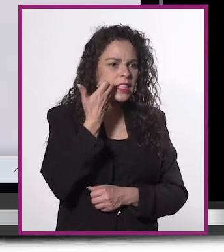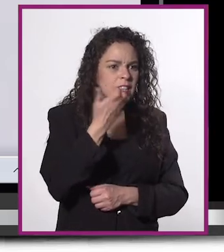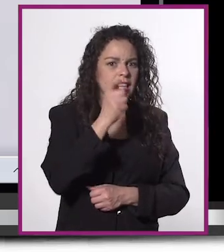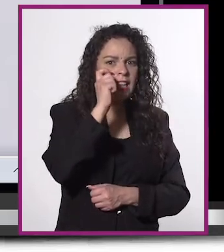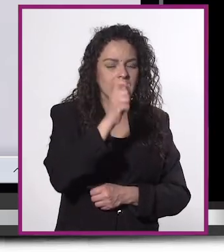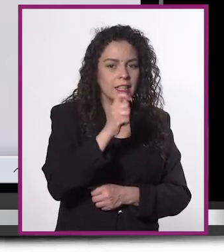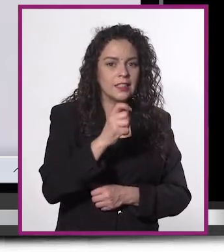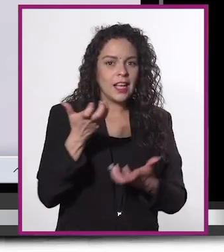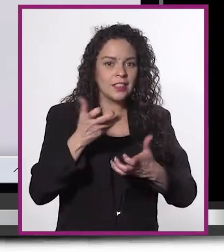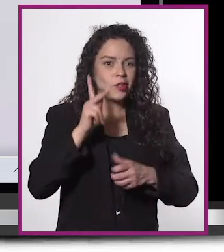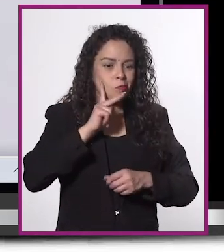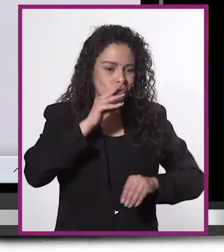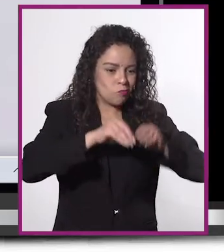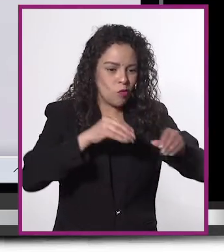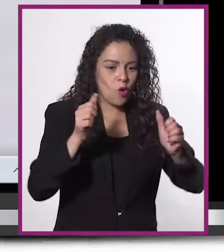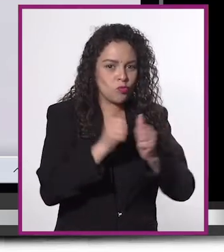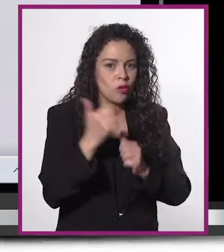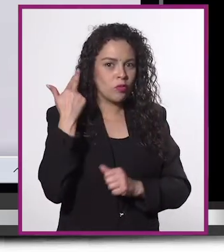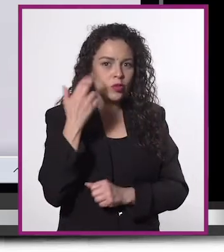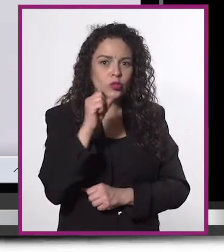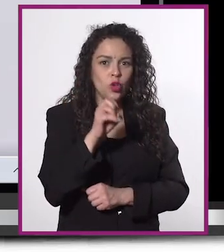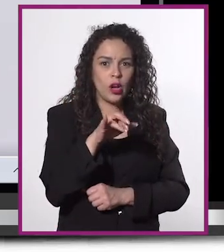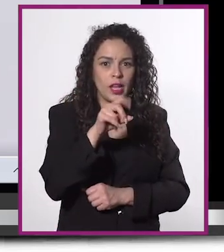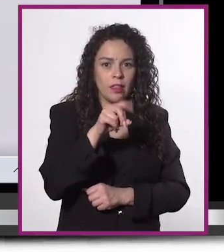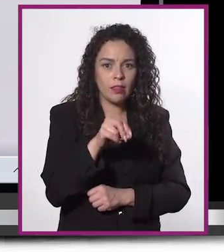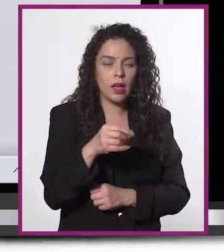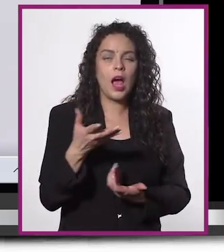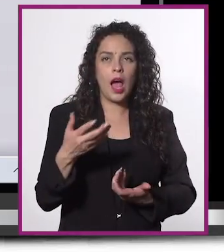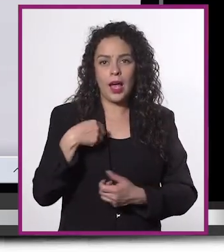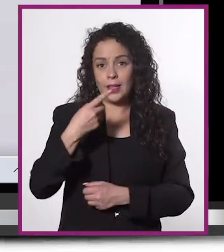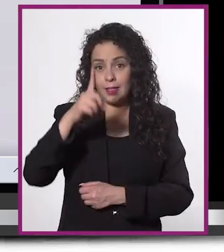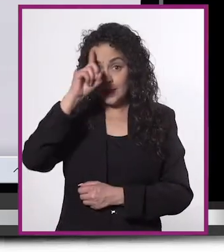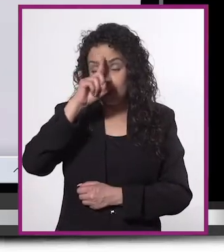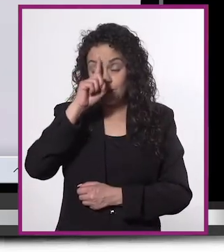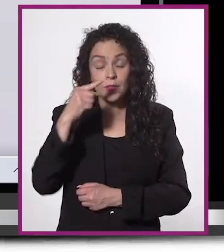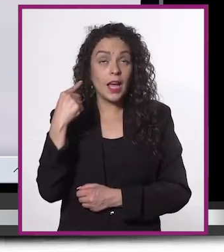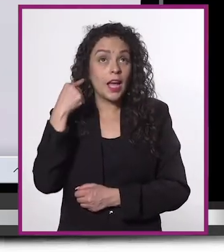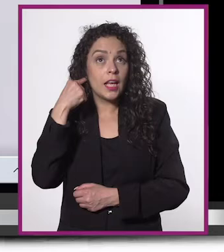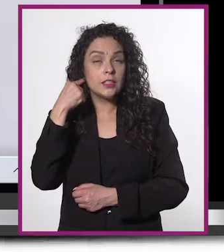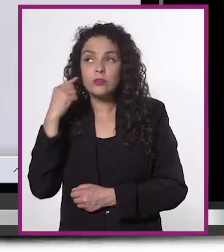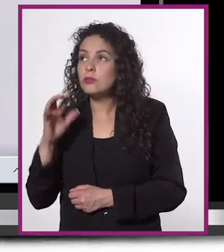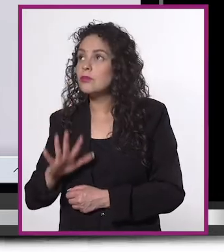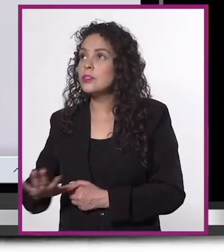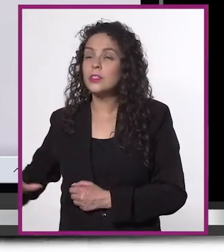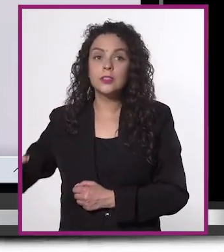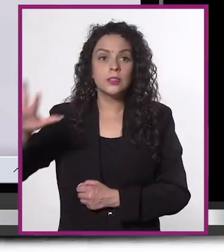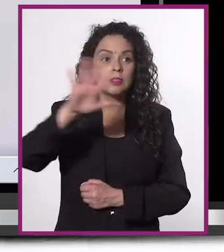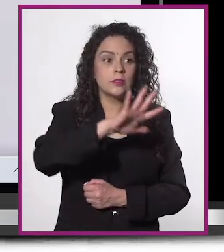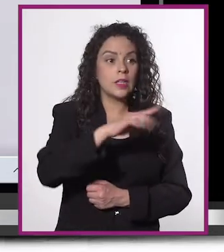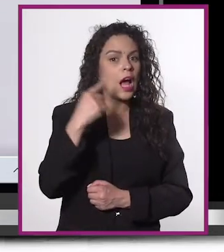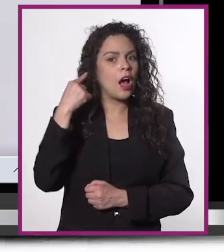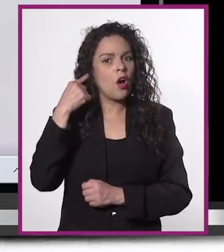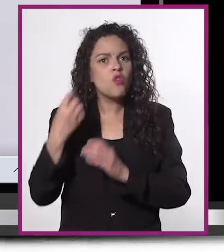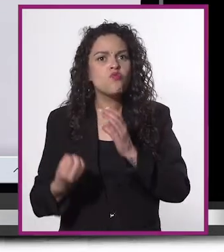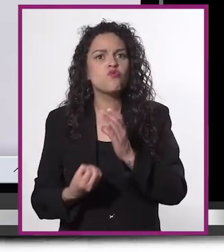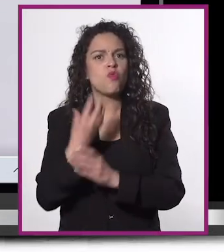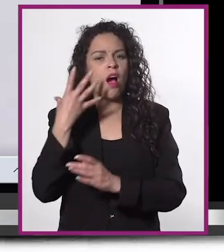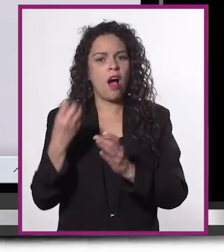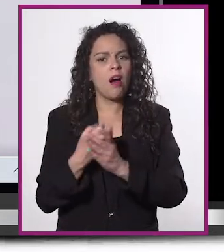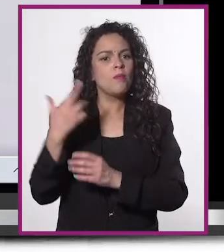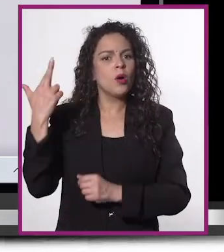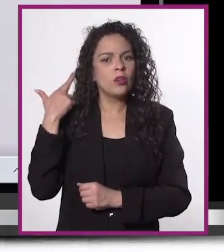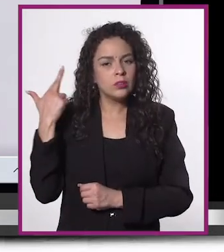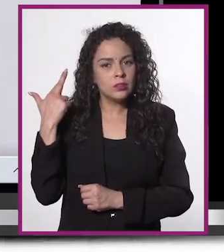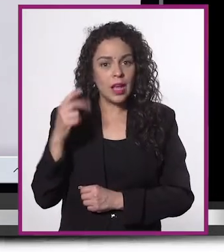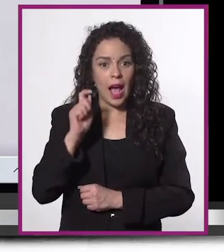Yo les recomendaría escuchar el entorno, escuchar sonidos nuevos, ampliar el